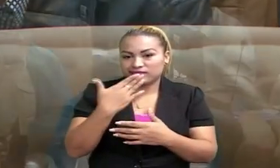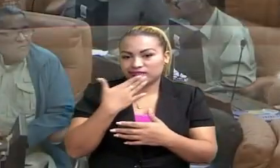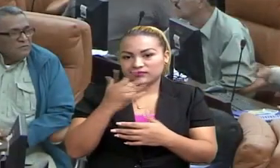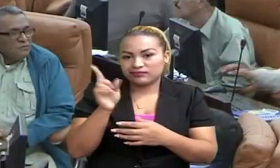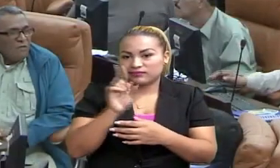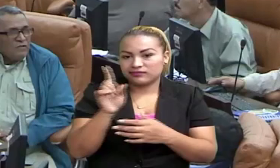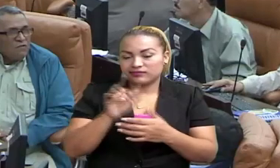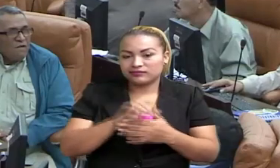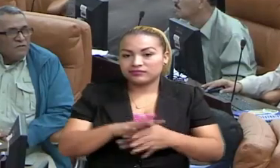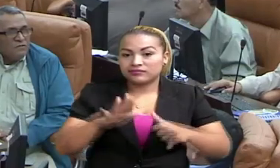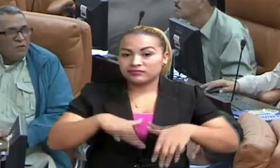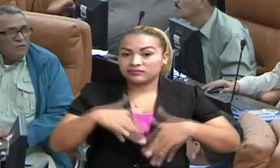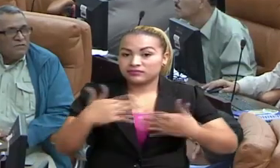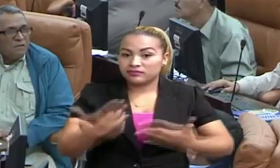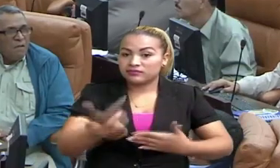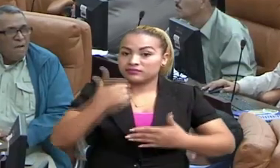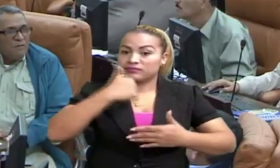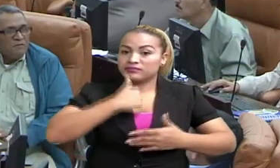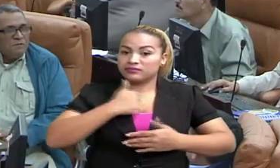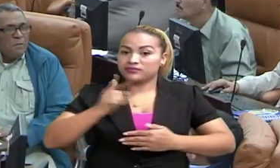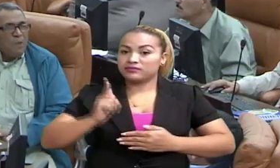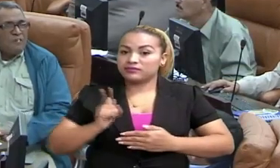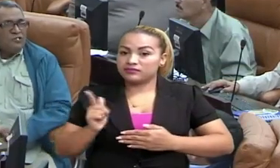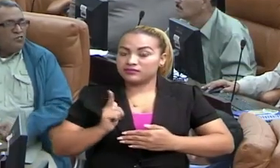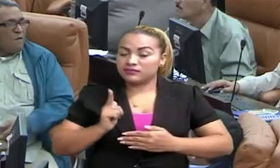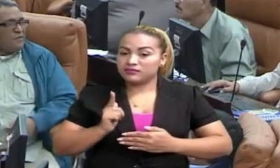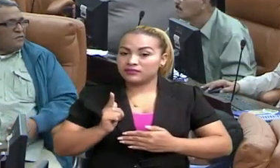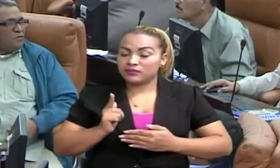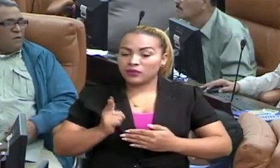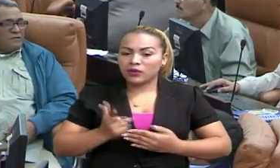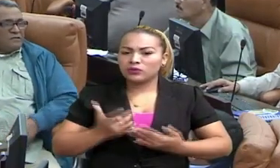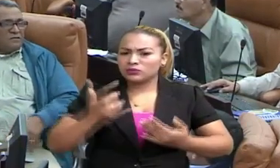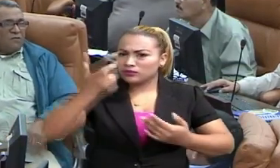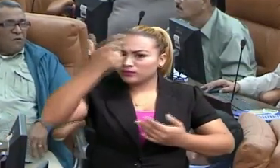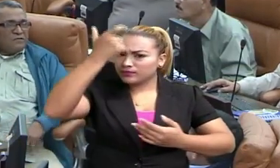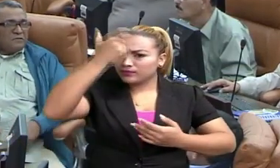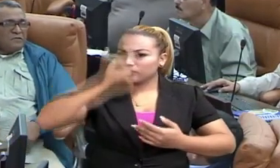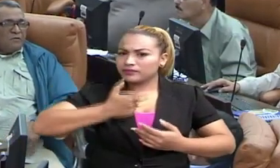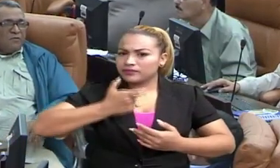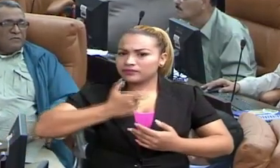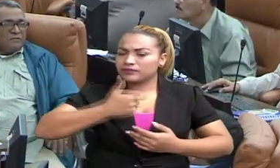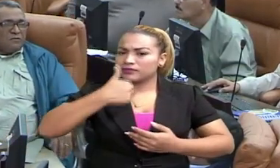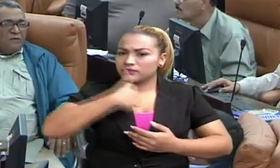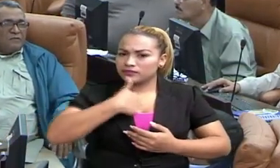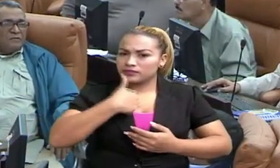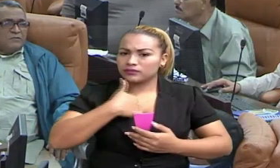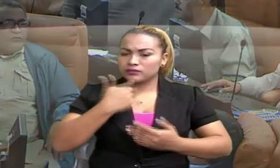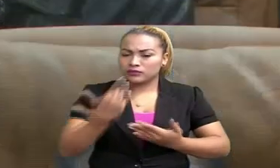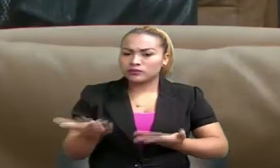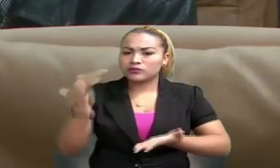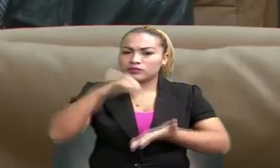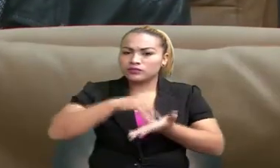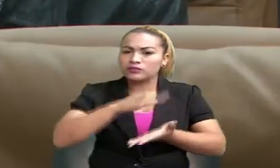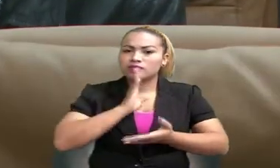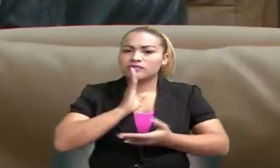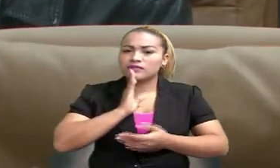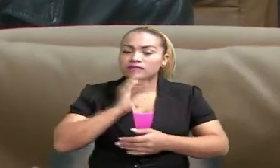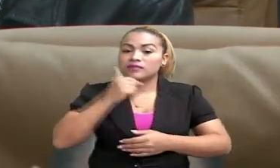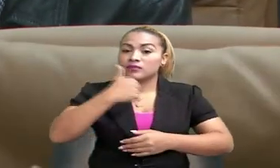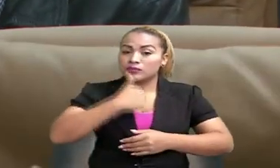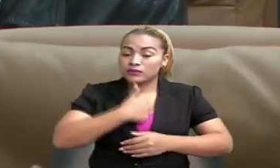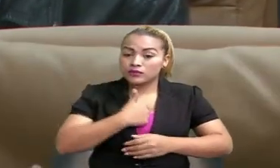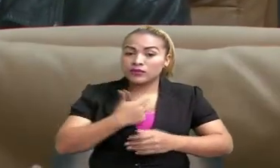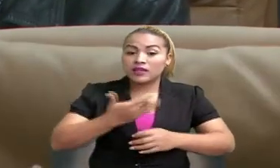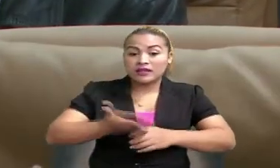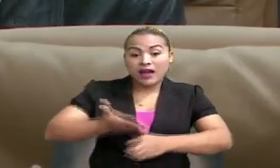Por lo tanto, yo tengo que ser categórico, vuelvo, repito e insisto, como consecuencia